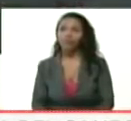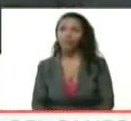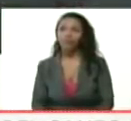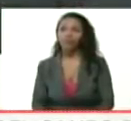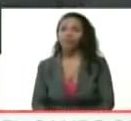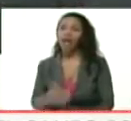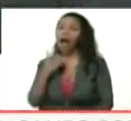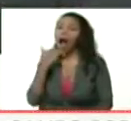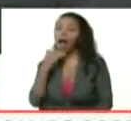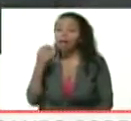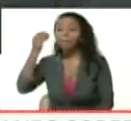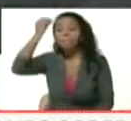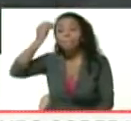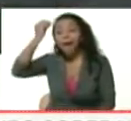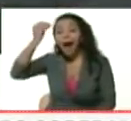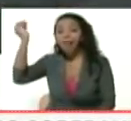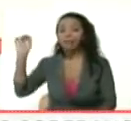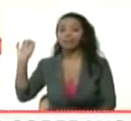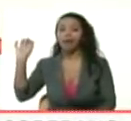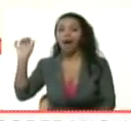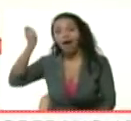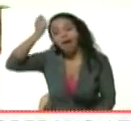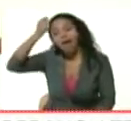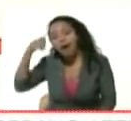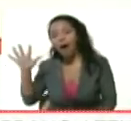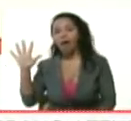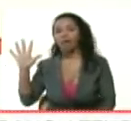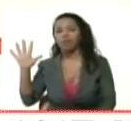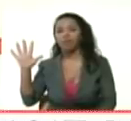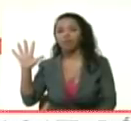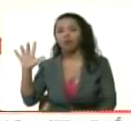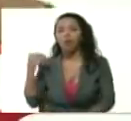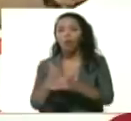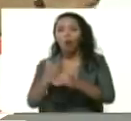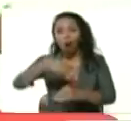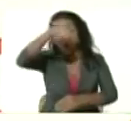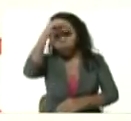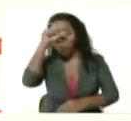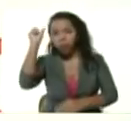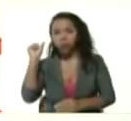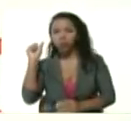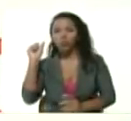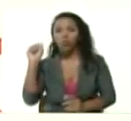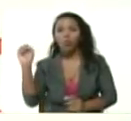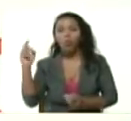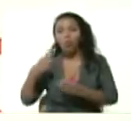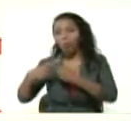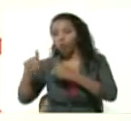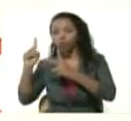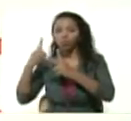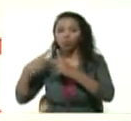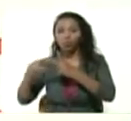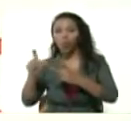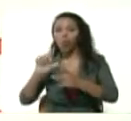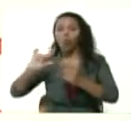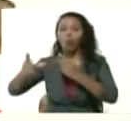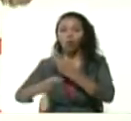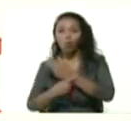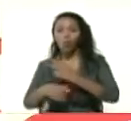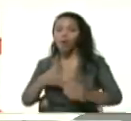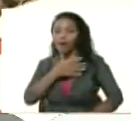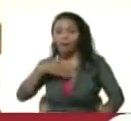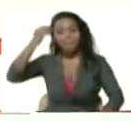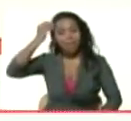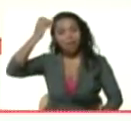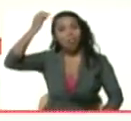Si alguien cree, los Julio Borges, los Ravel, los Guaidó creen que